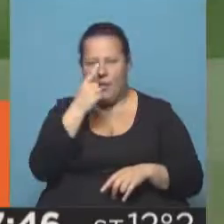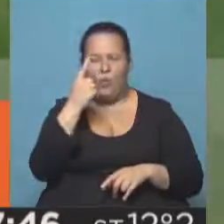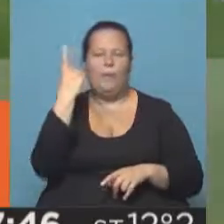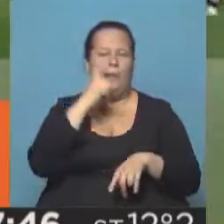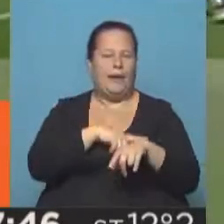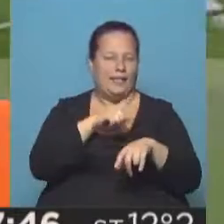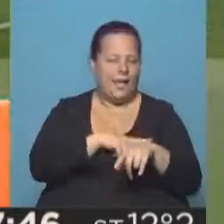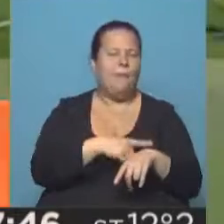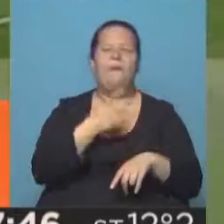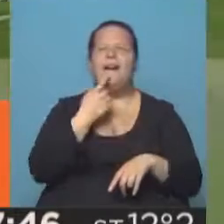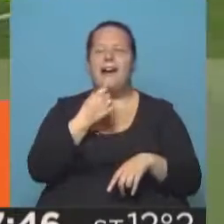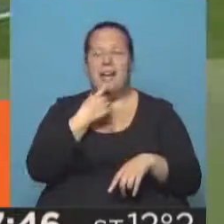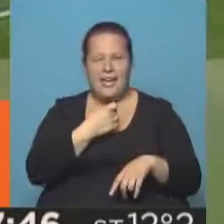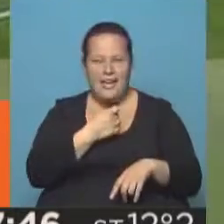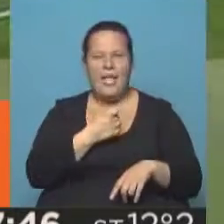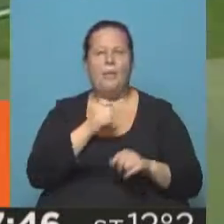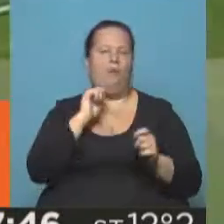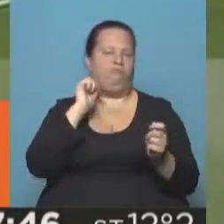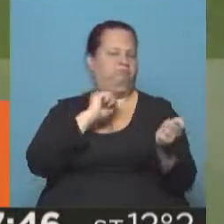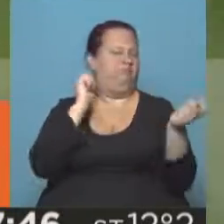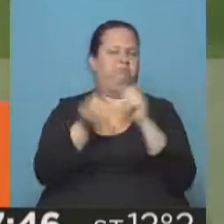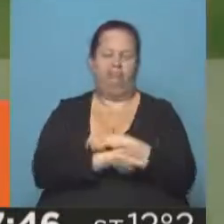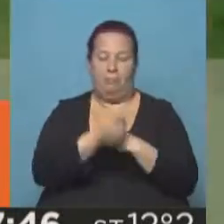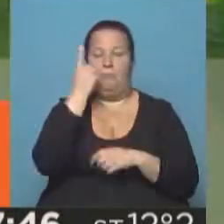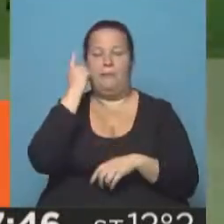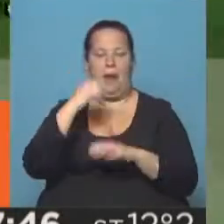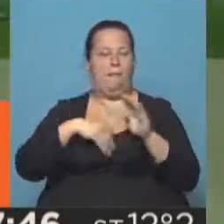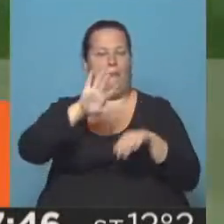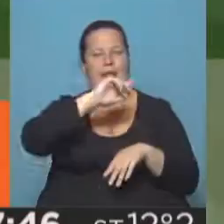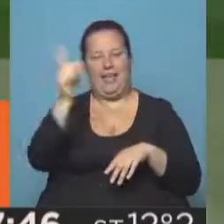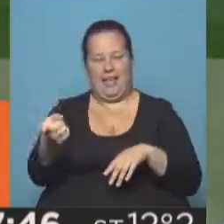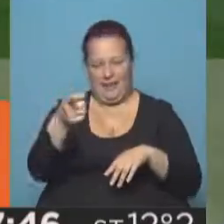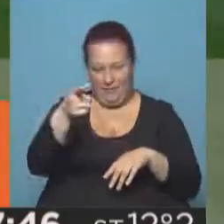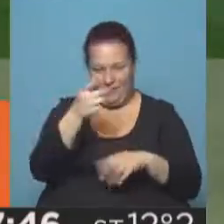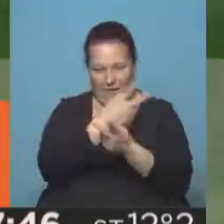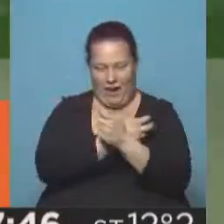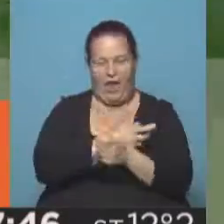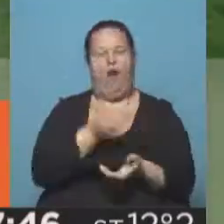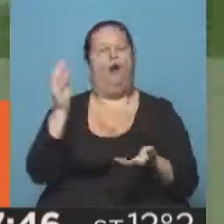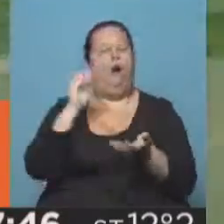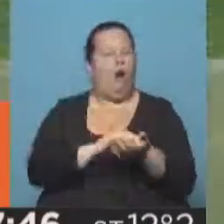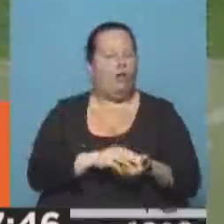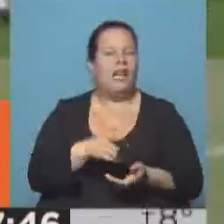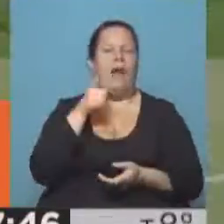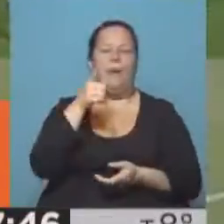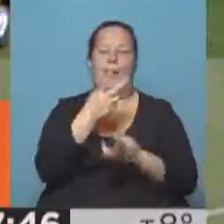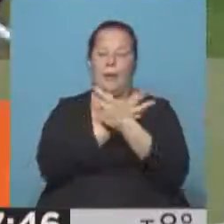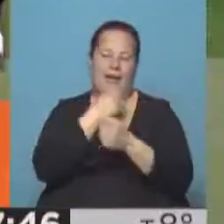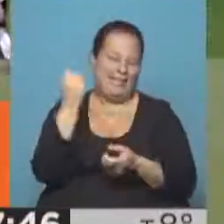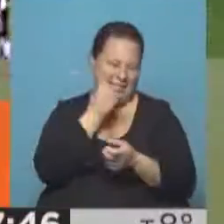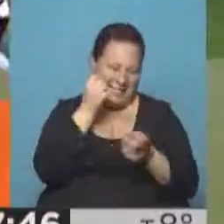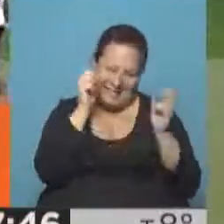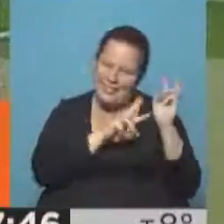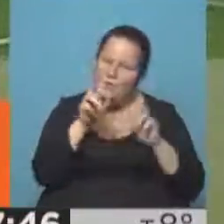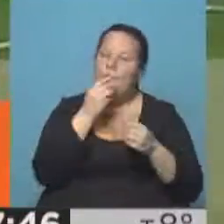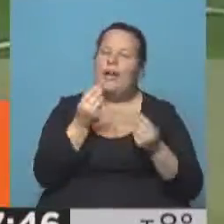primer tiempo cuando River lograba dar la vuelta y se ponía por primera vez arriba en el marcador. Otra vez el conjunto local que iba a la carga en